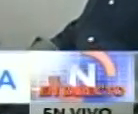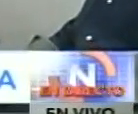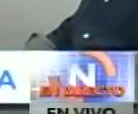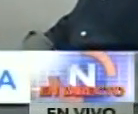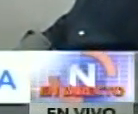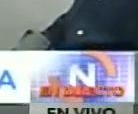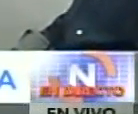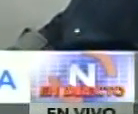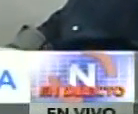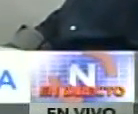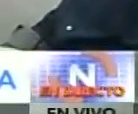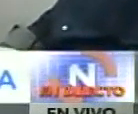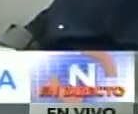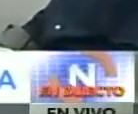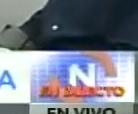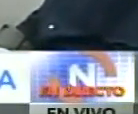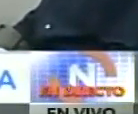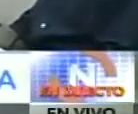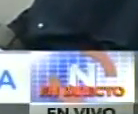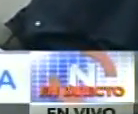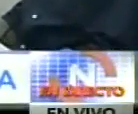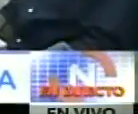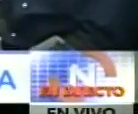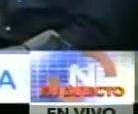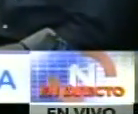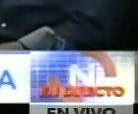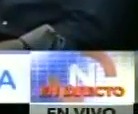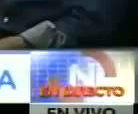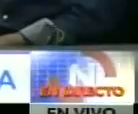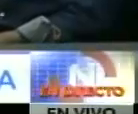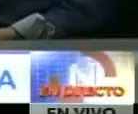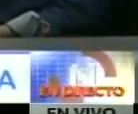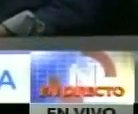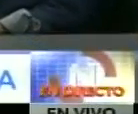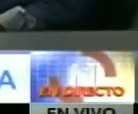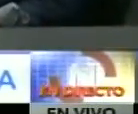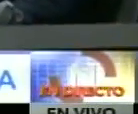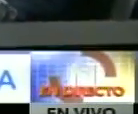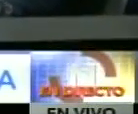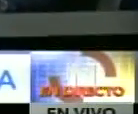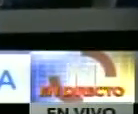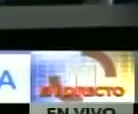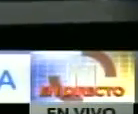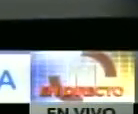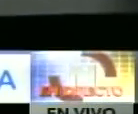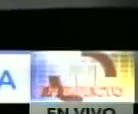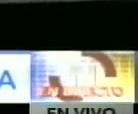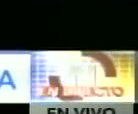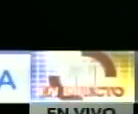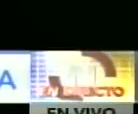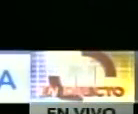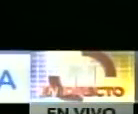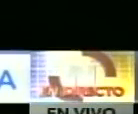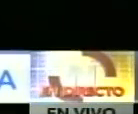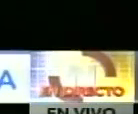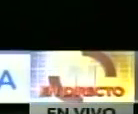camaradas, hermanos y hermanas del mundo entero. Cerramos con esta canción que marca nuestra vida.